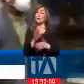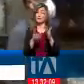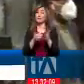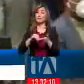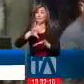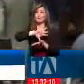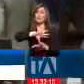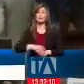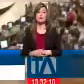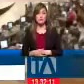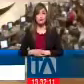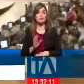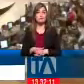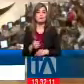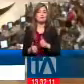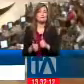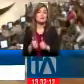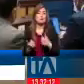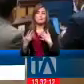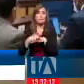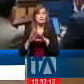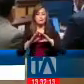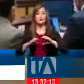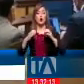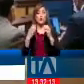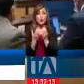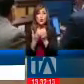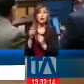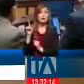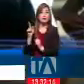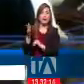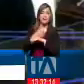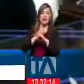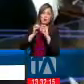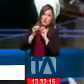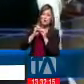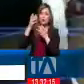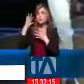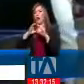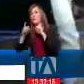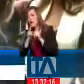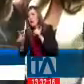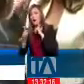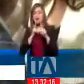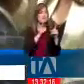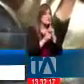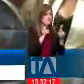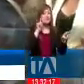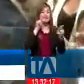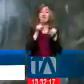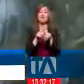el legislativo. La razón, la integración de las comisiones, pese a las conversaciones y cabildeos, aún no hay una